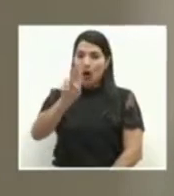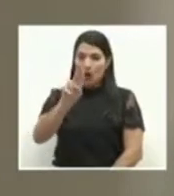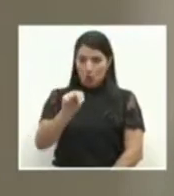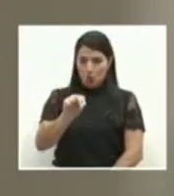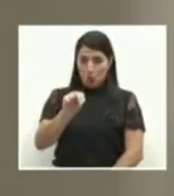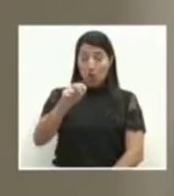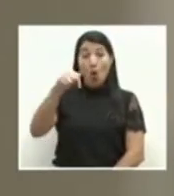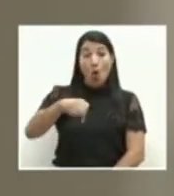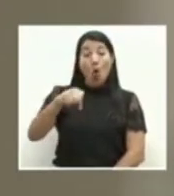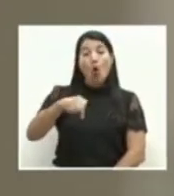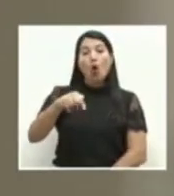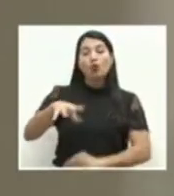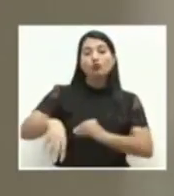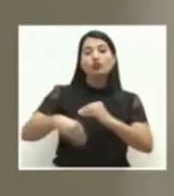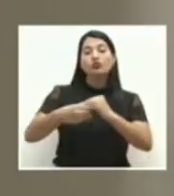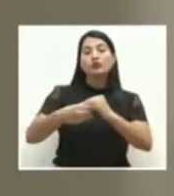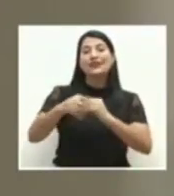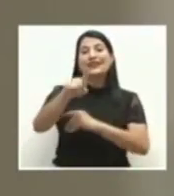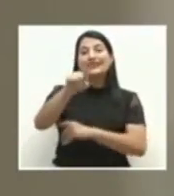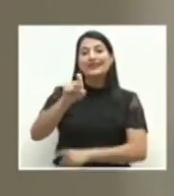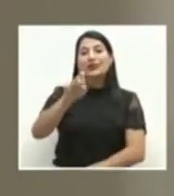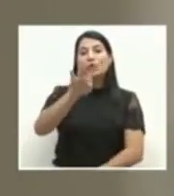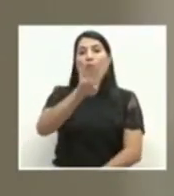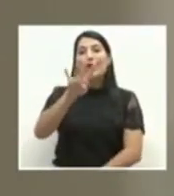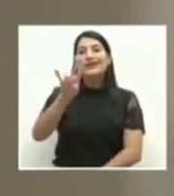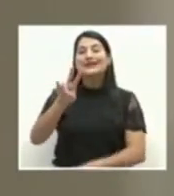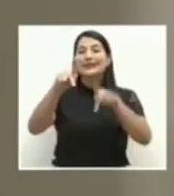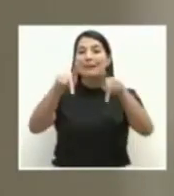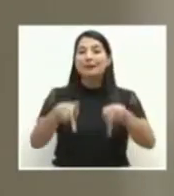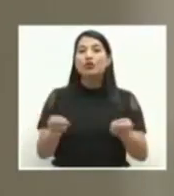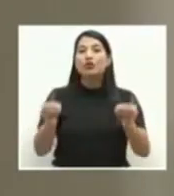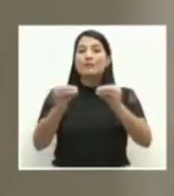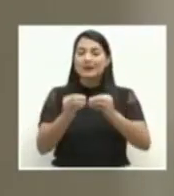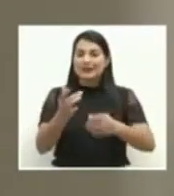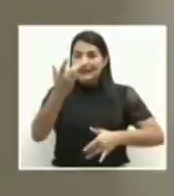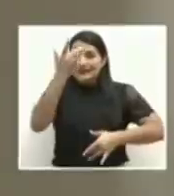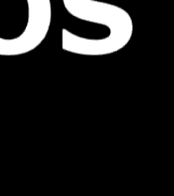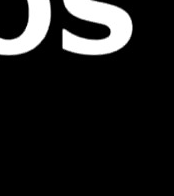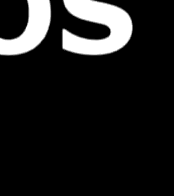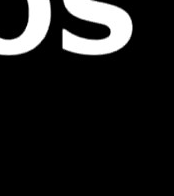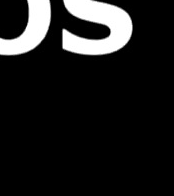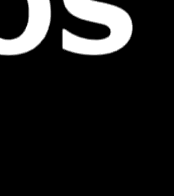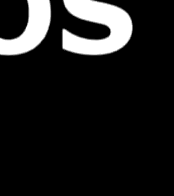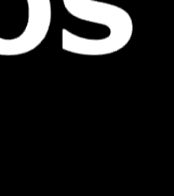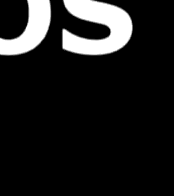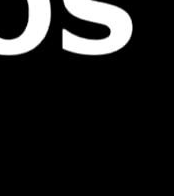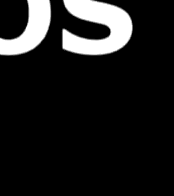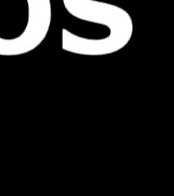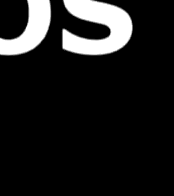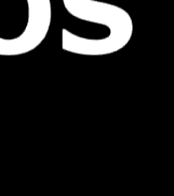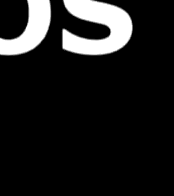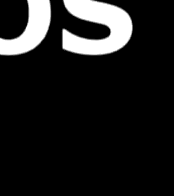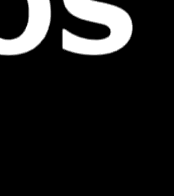Registra la cifra de 147 casos de COVID-19.